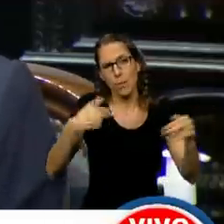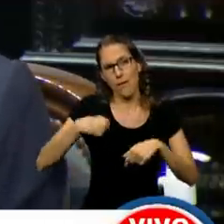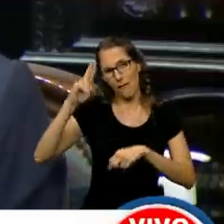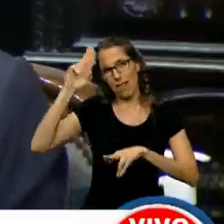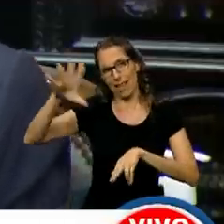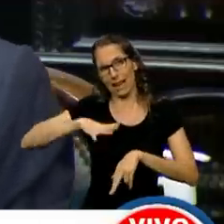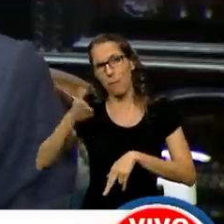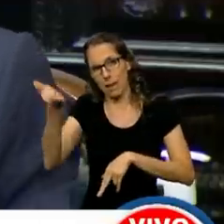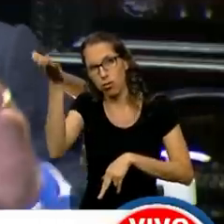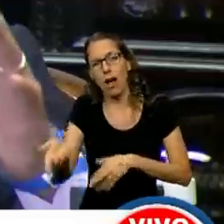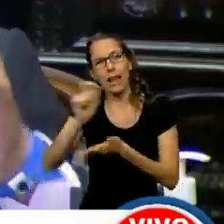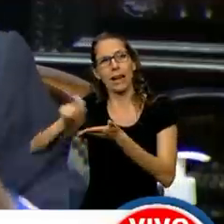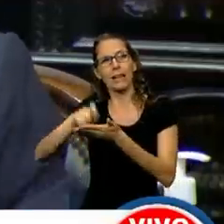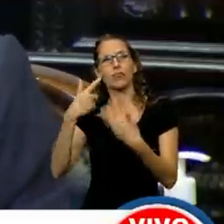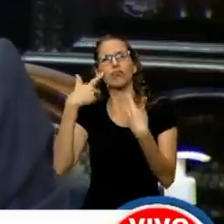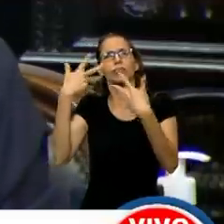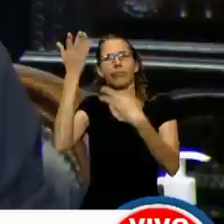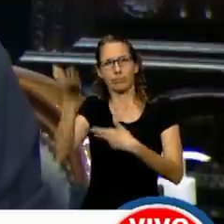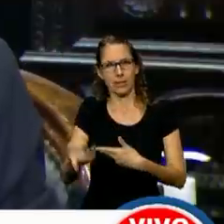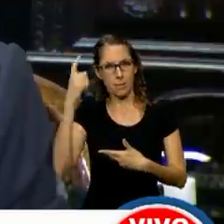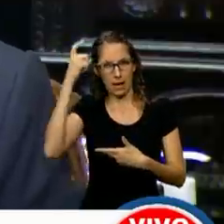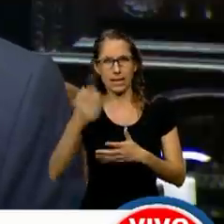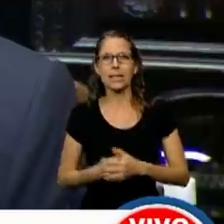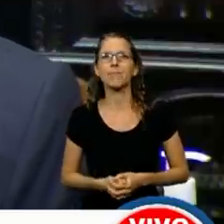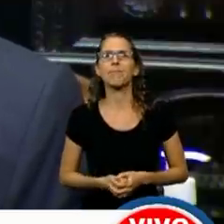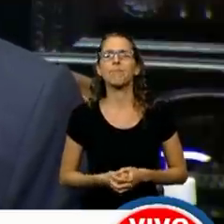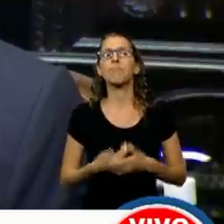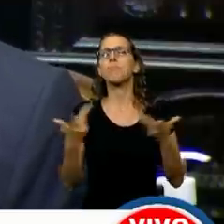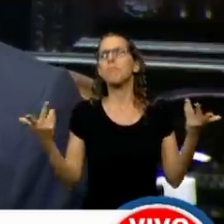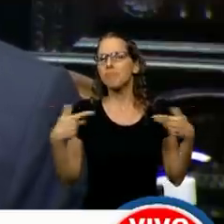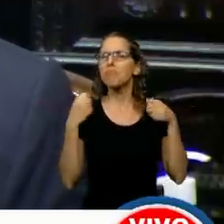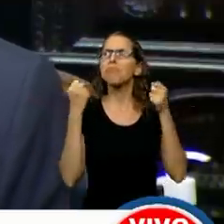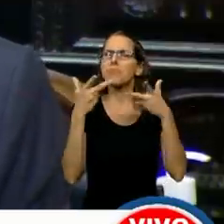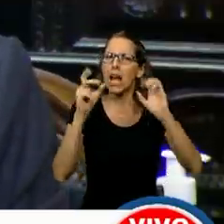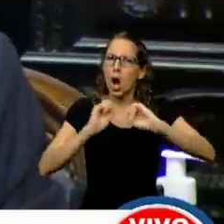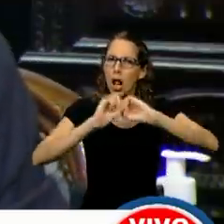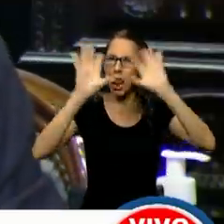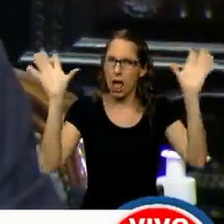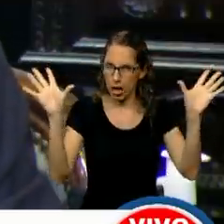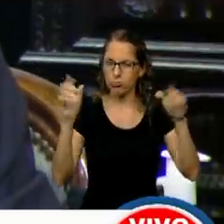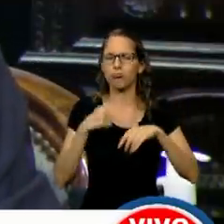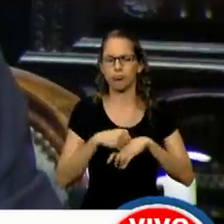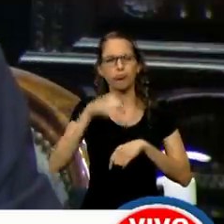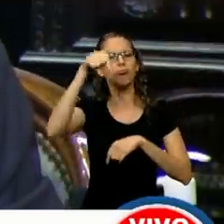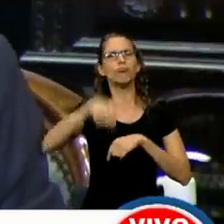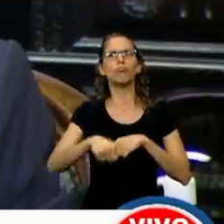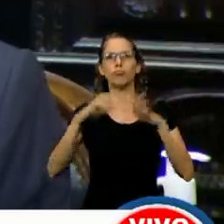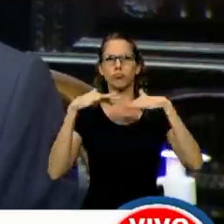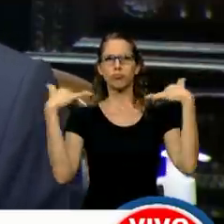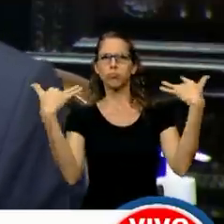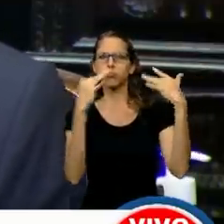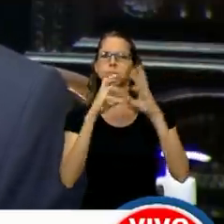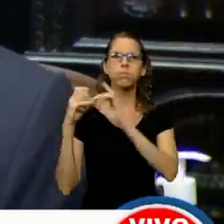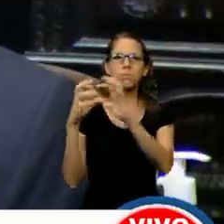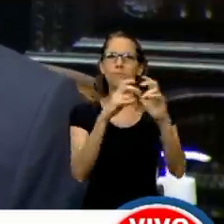de adefesio para ser claros lo que estamos debatiendo hoy aquí es